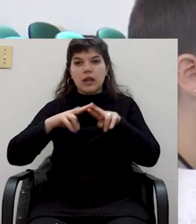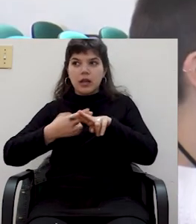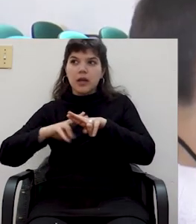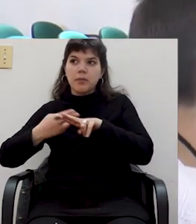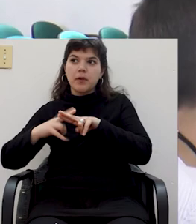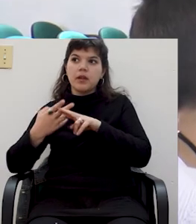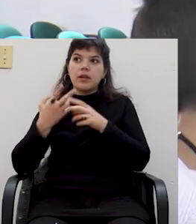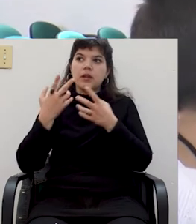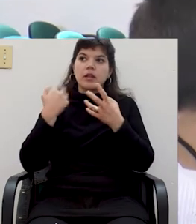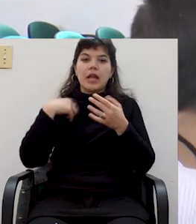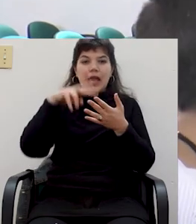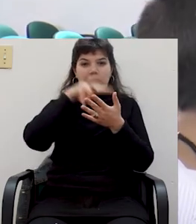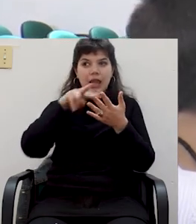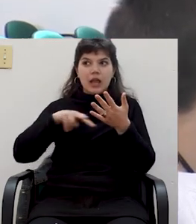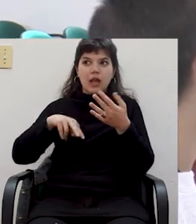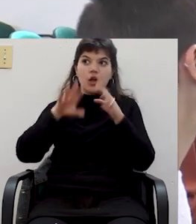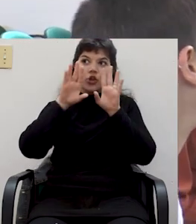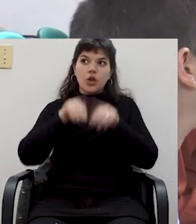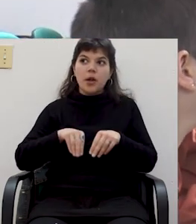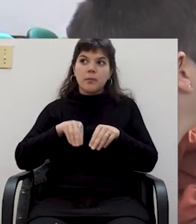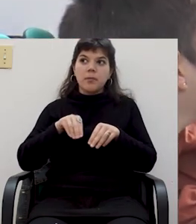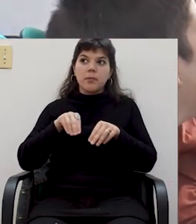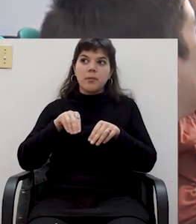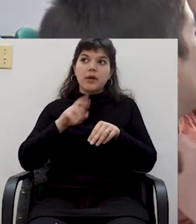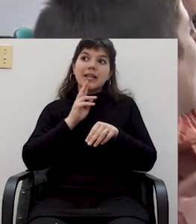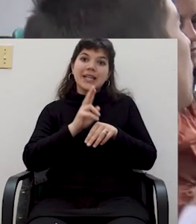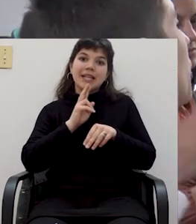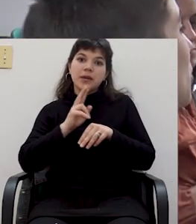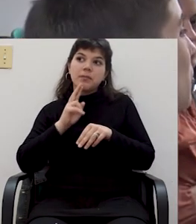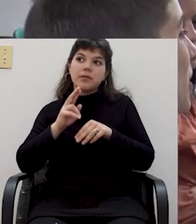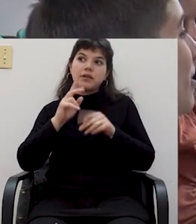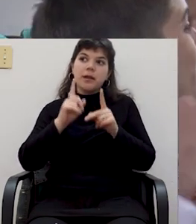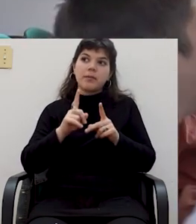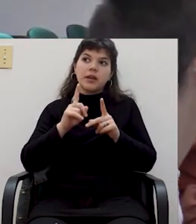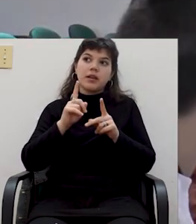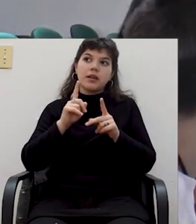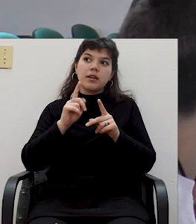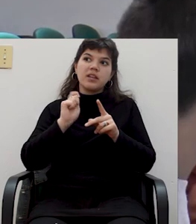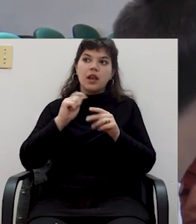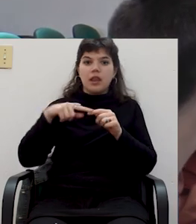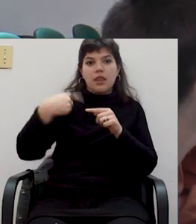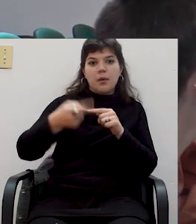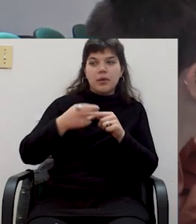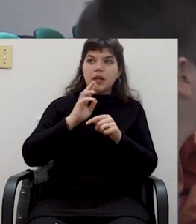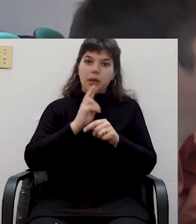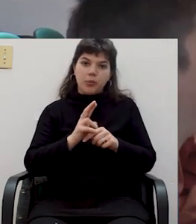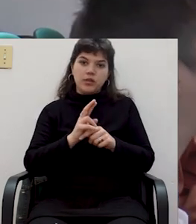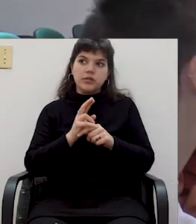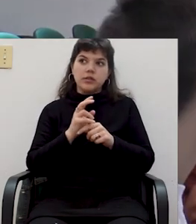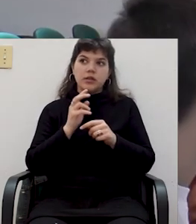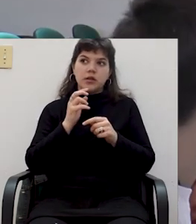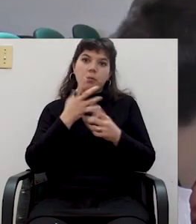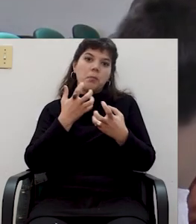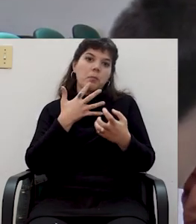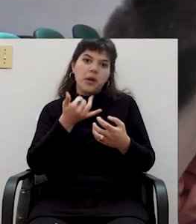Lo que vamos a hacer es leérselas todas para que en la medida que van respondiendo puedan ir también elaborando quienes van a venir después las respuestas. Digo por si